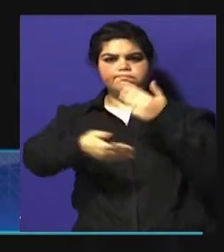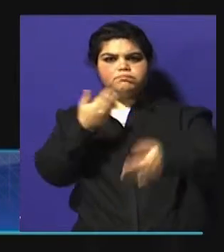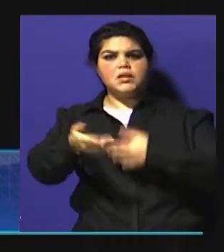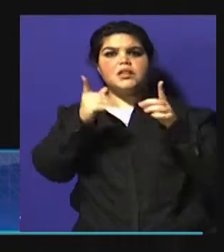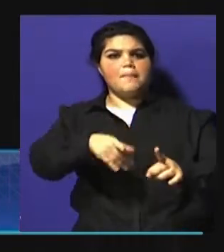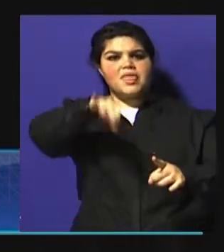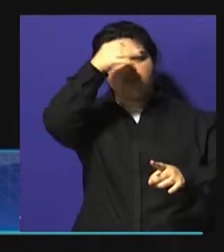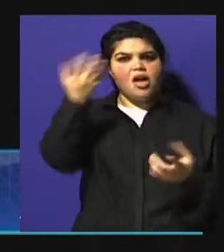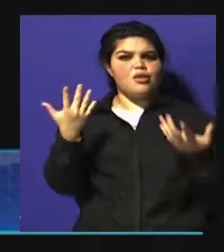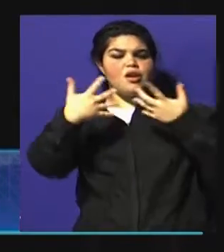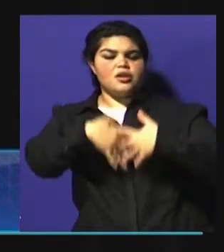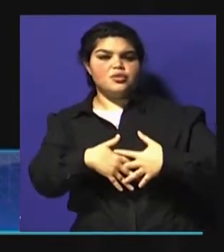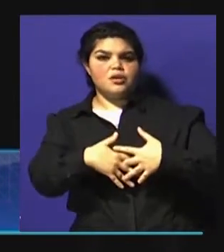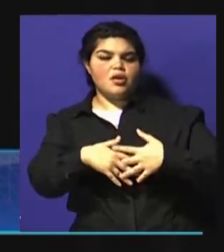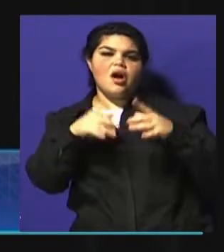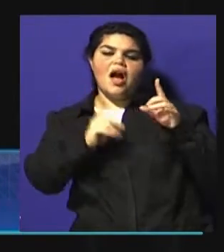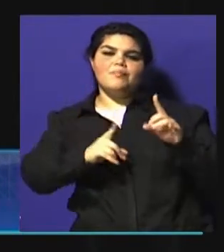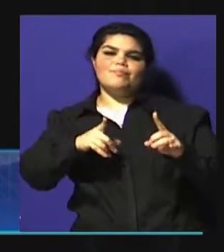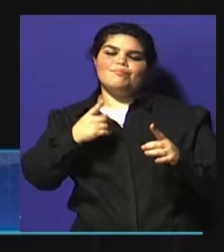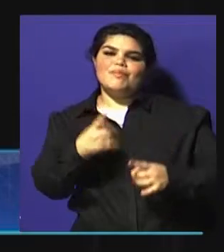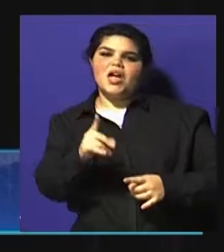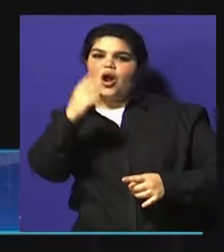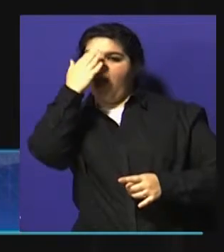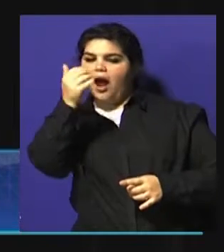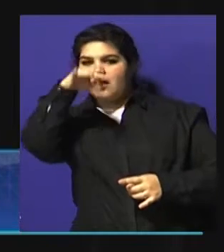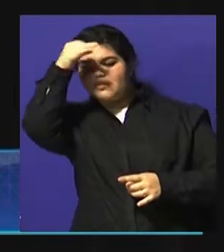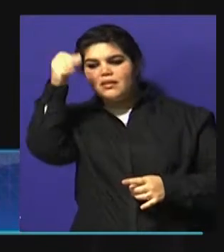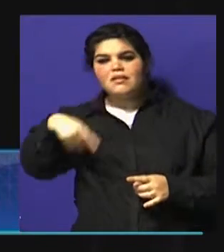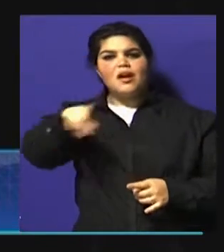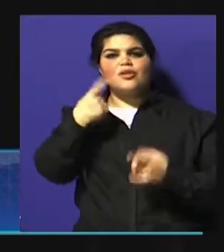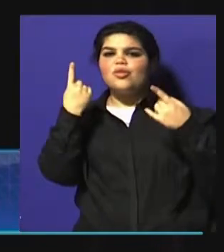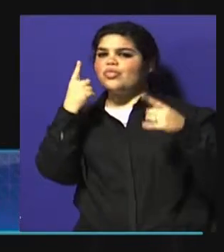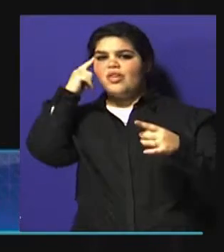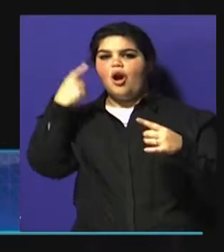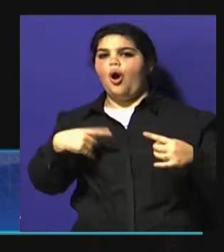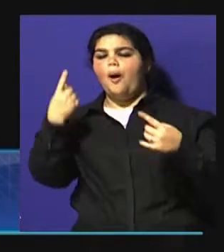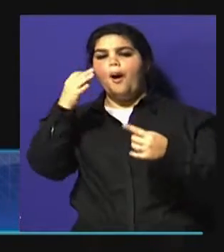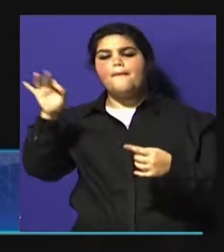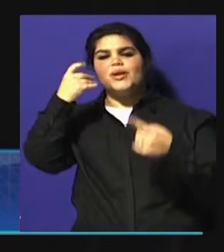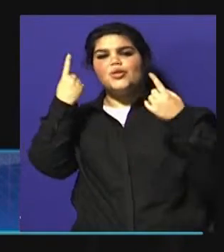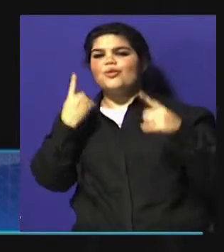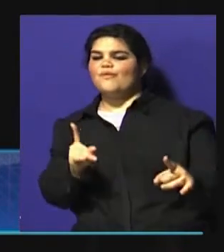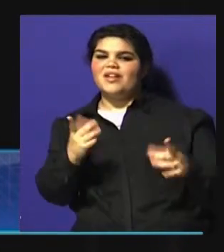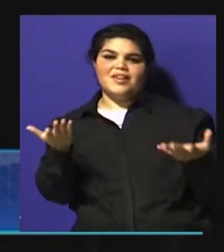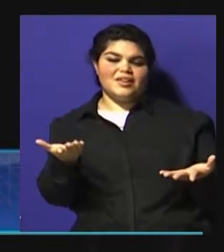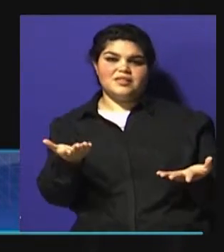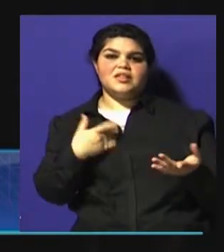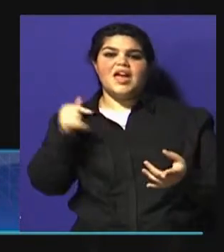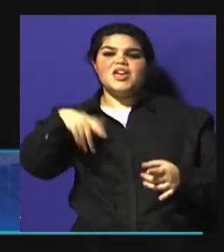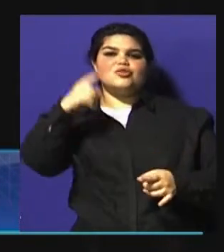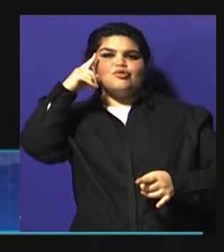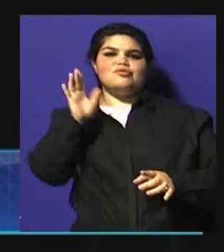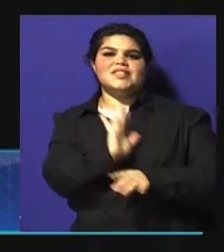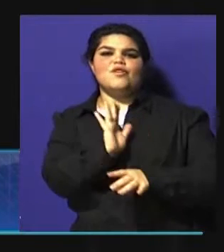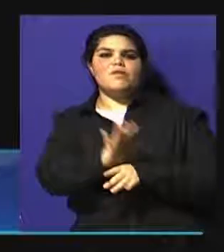teatro, cuando los artistas siempre piensan que por ahí las condiciones extremas sociales en las que uno puede vivir son los momentos de ruptura y fisura